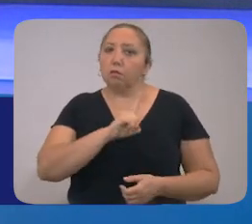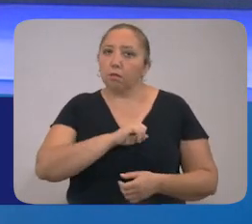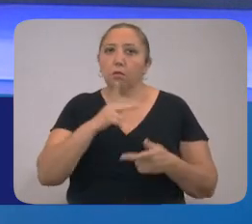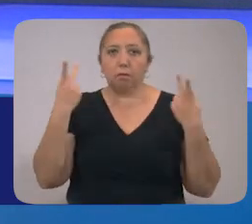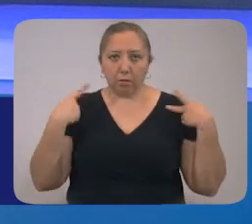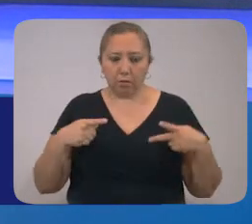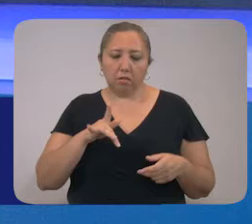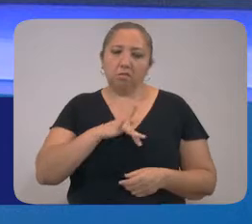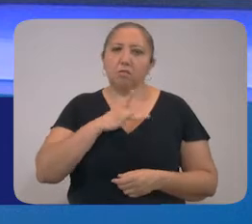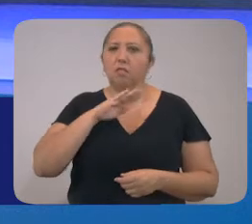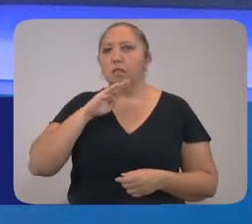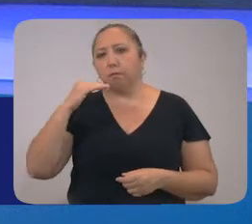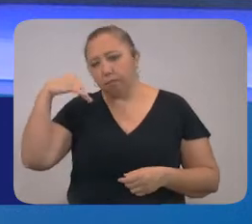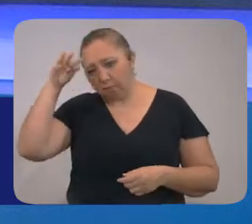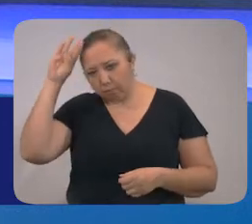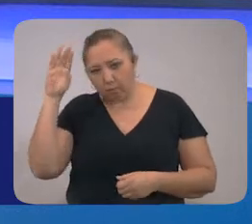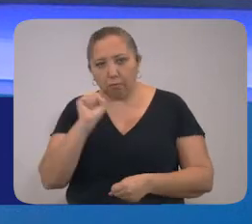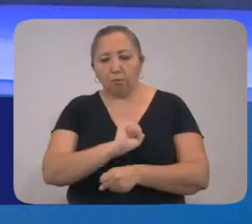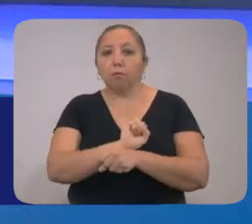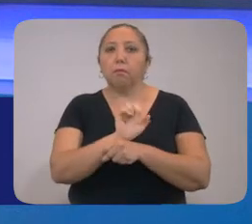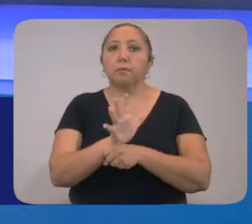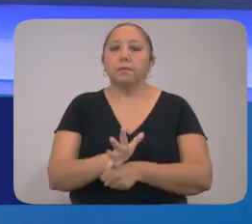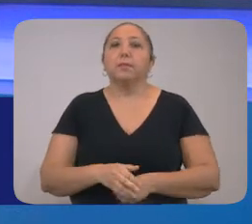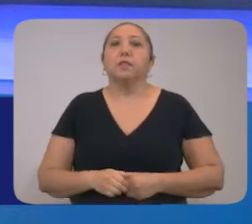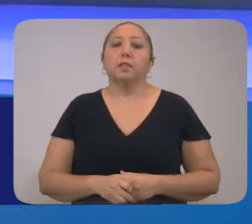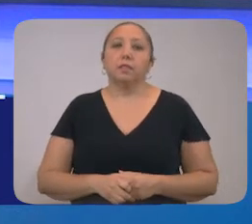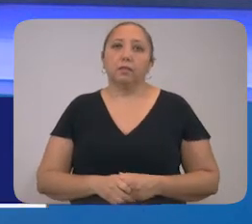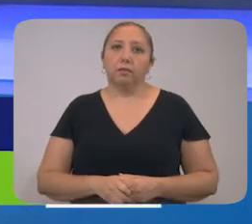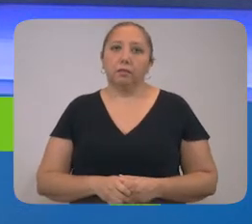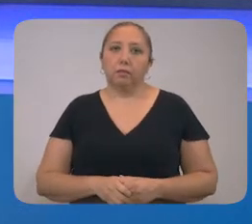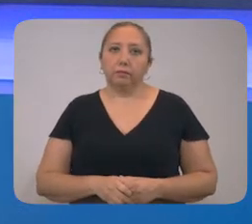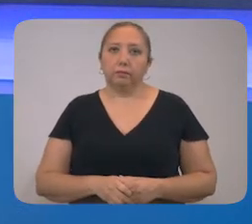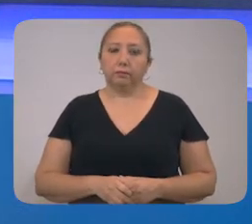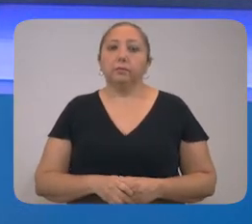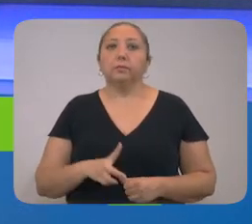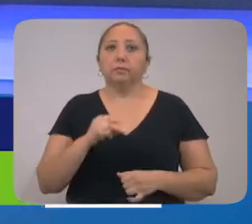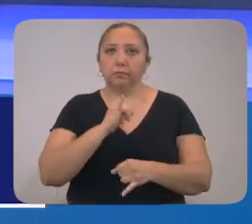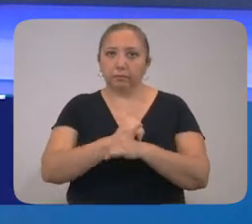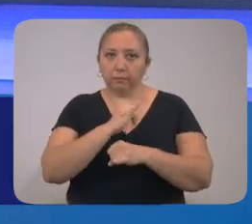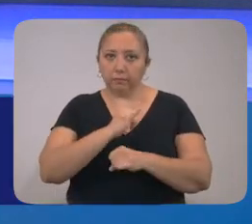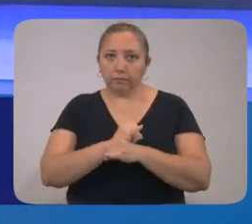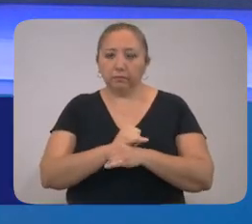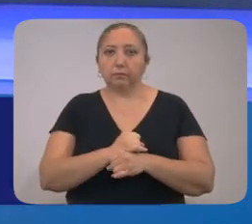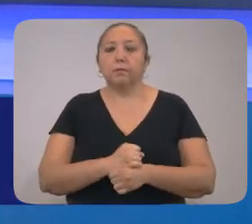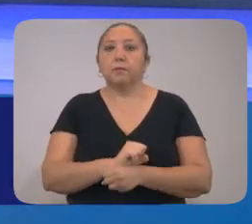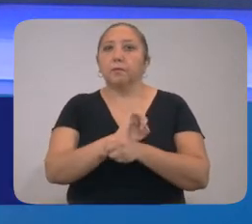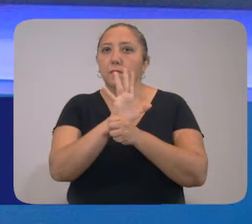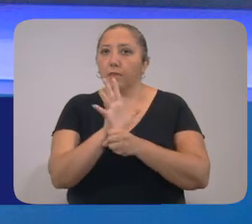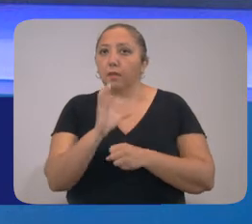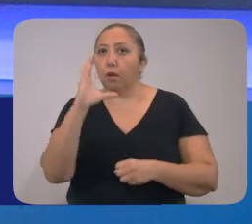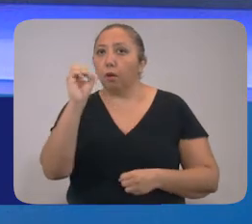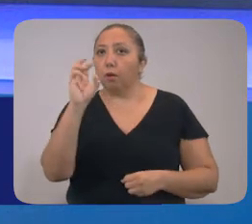de personas que presentan síntomas del coronavirus COVID-19. En la página de internet